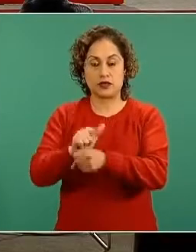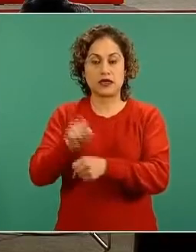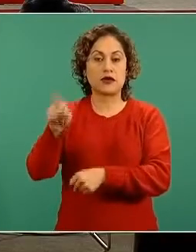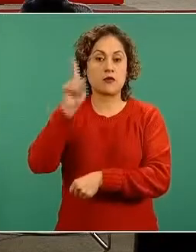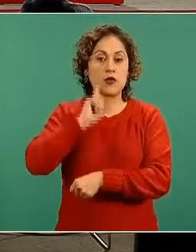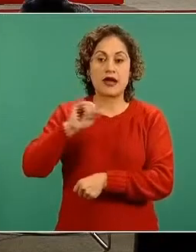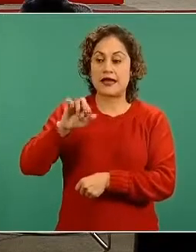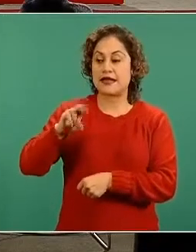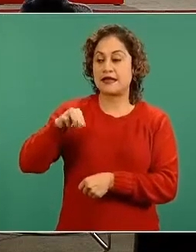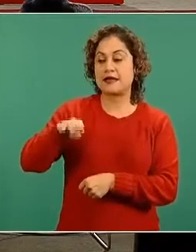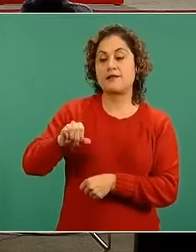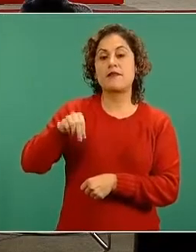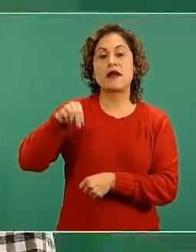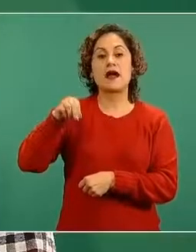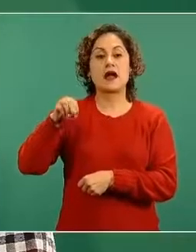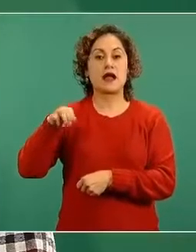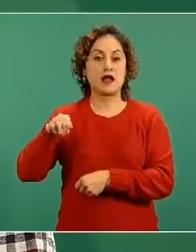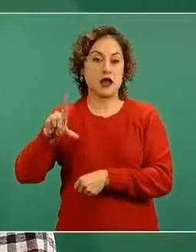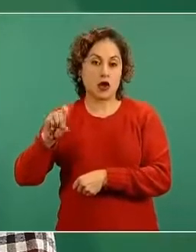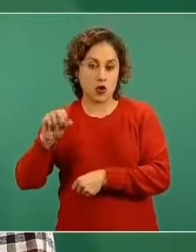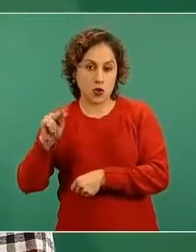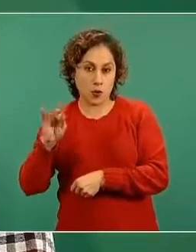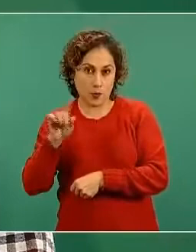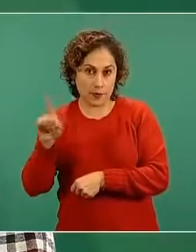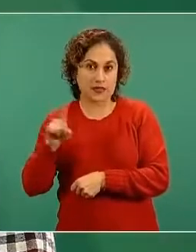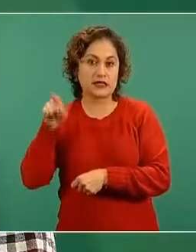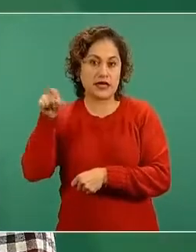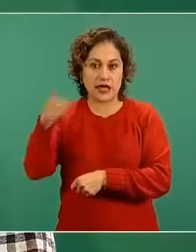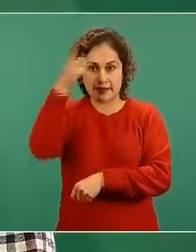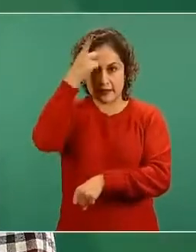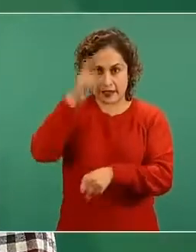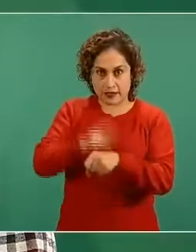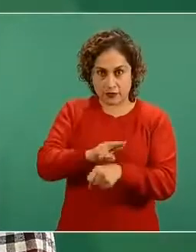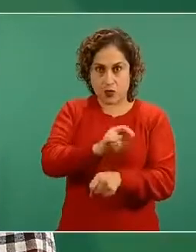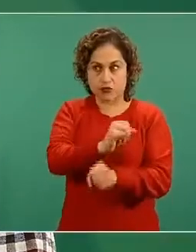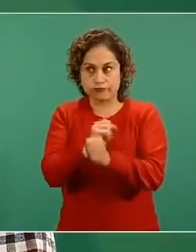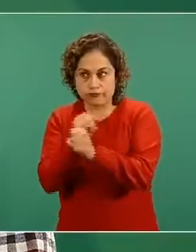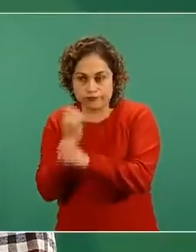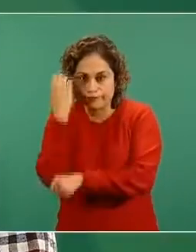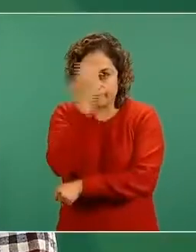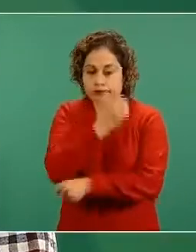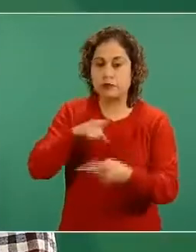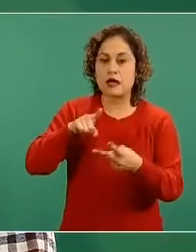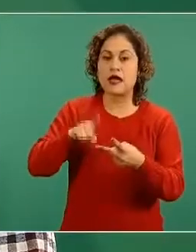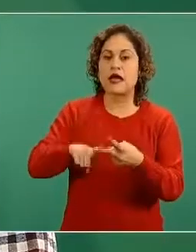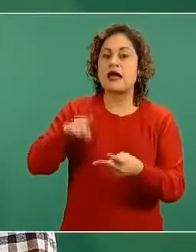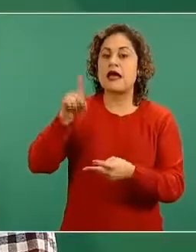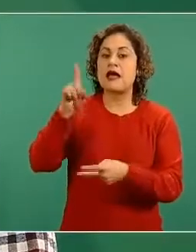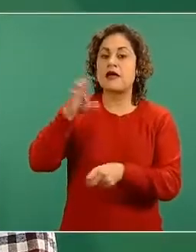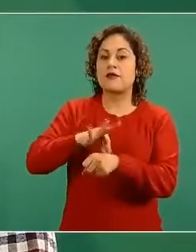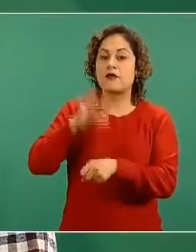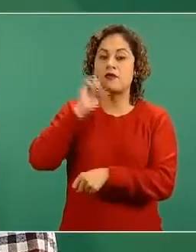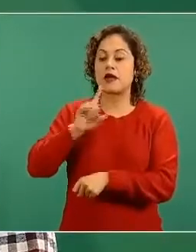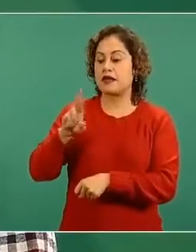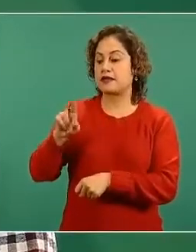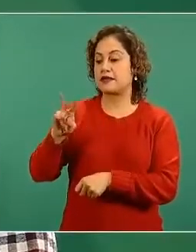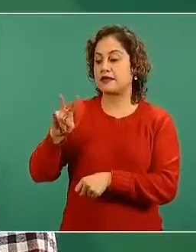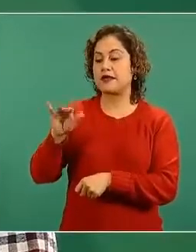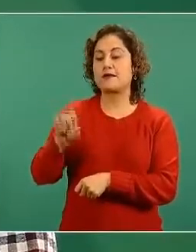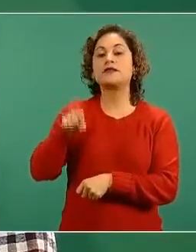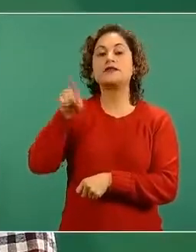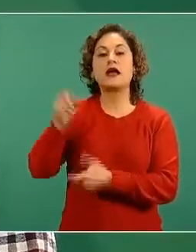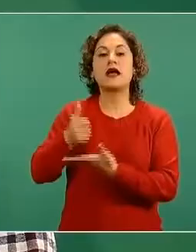la maestra Irma López Martínez es la directora de diagnóstico, Lucía Hernández Rivas es la directora de Servicios Auxiliares